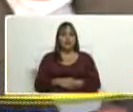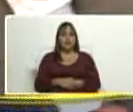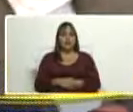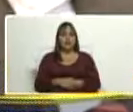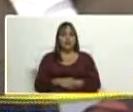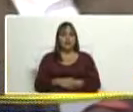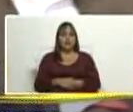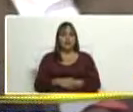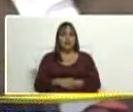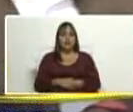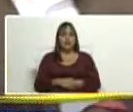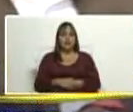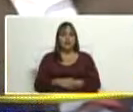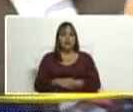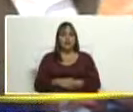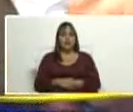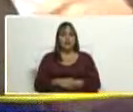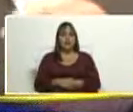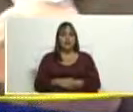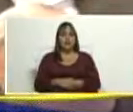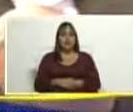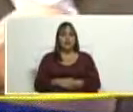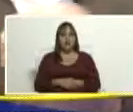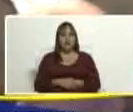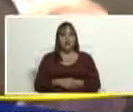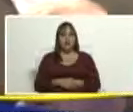aproximación simultánea al objetivo.